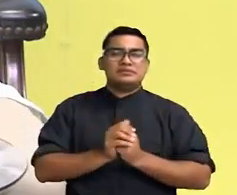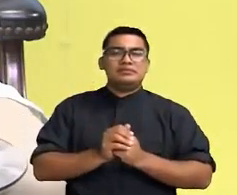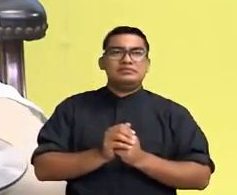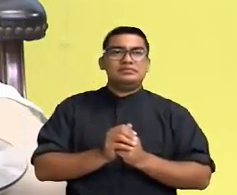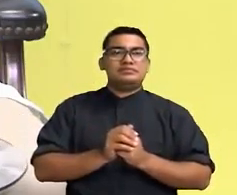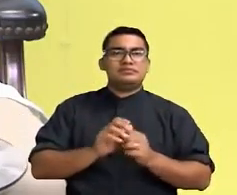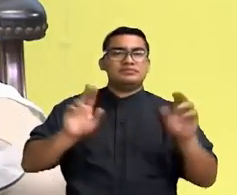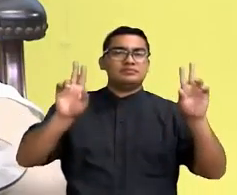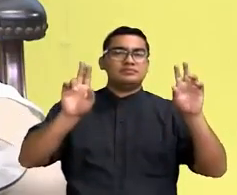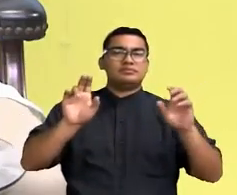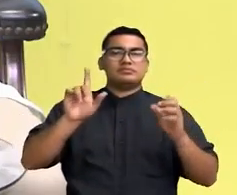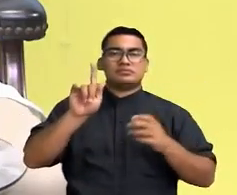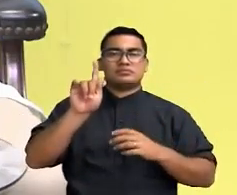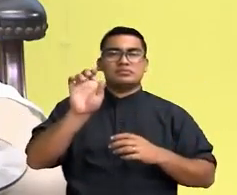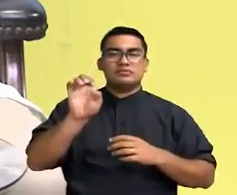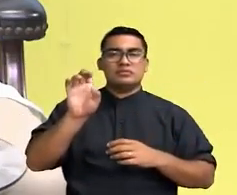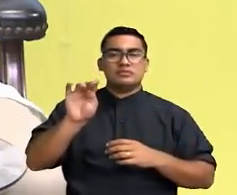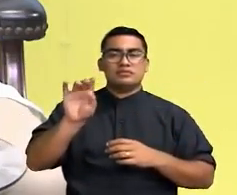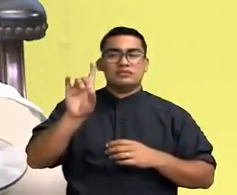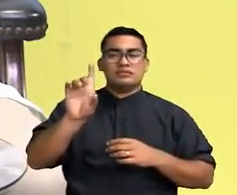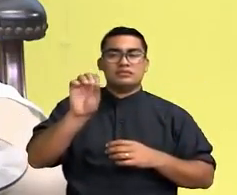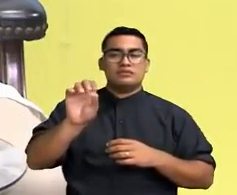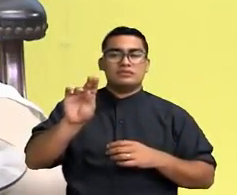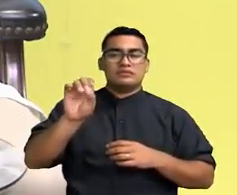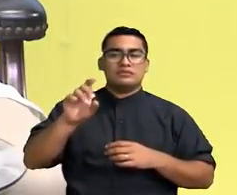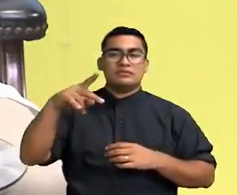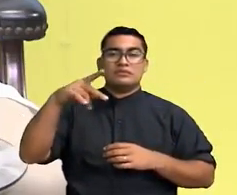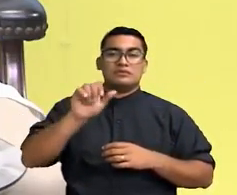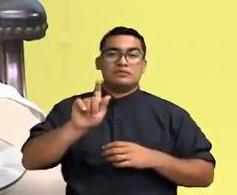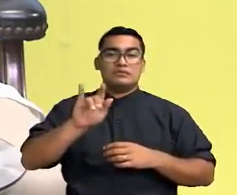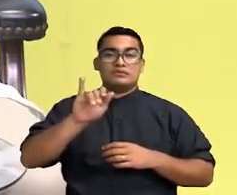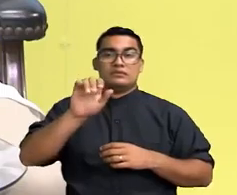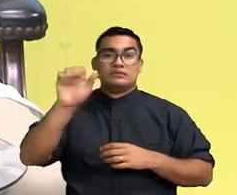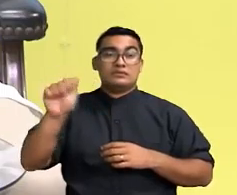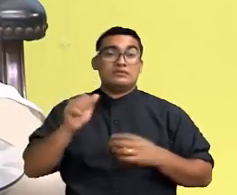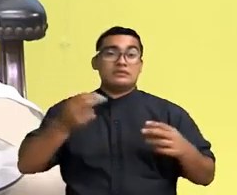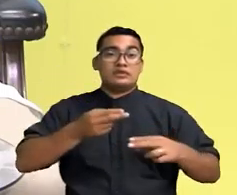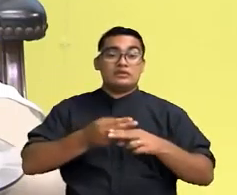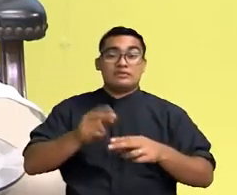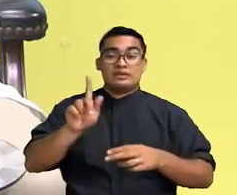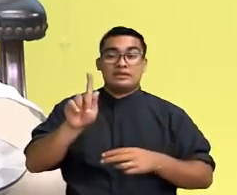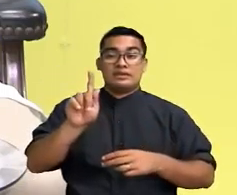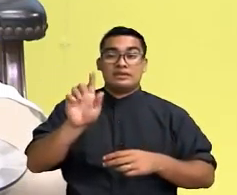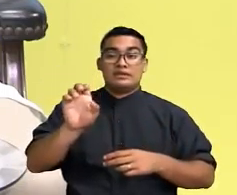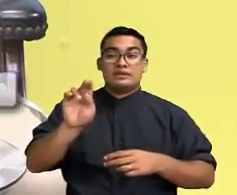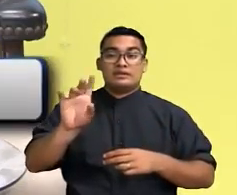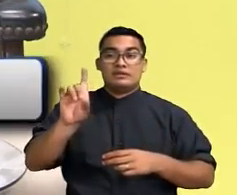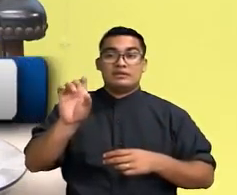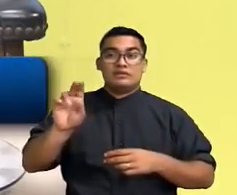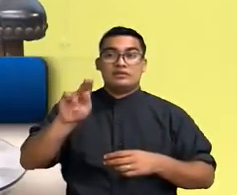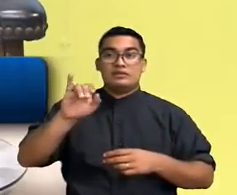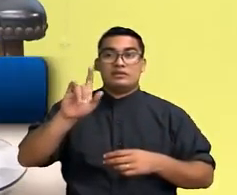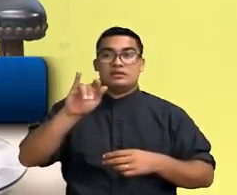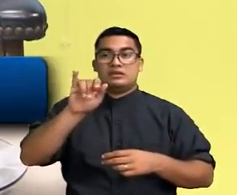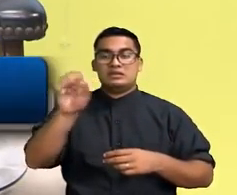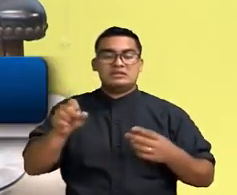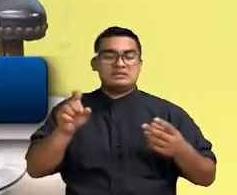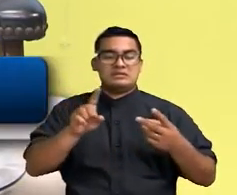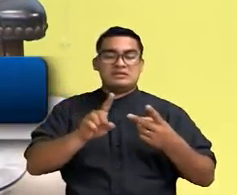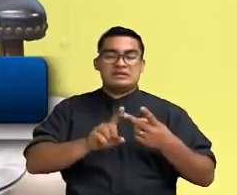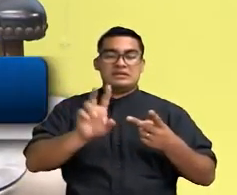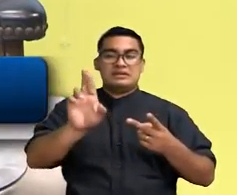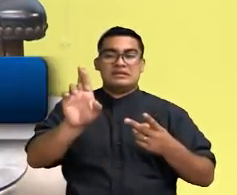como son las tendinopatías, entre ellas pues abarca las tendinitis y entre ellas las tendinosis,